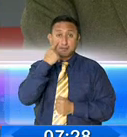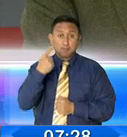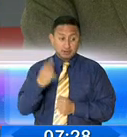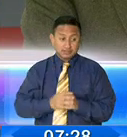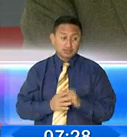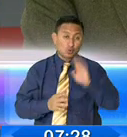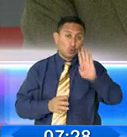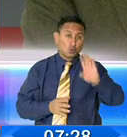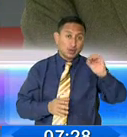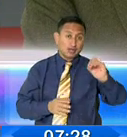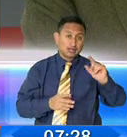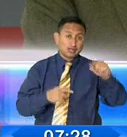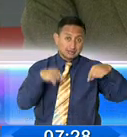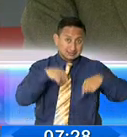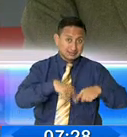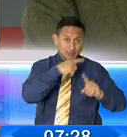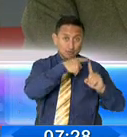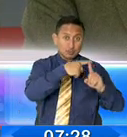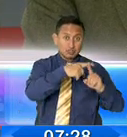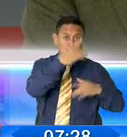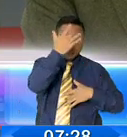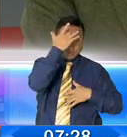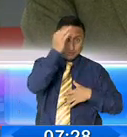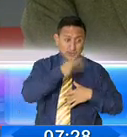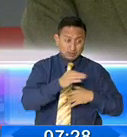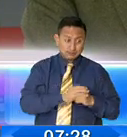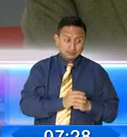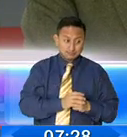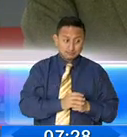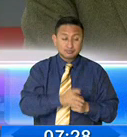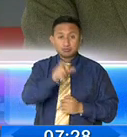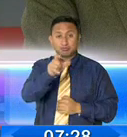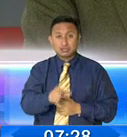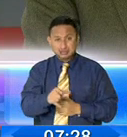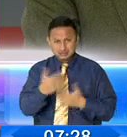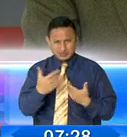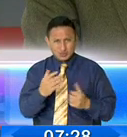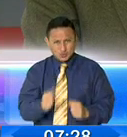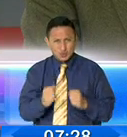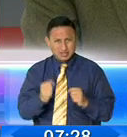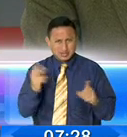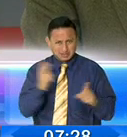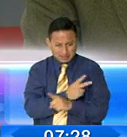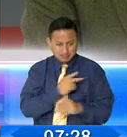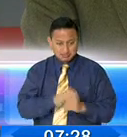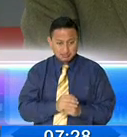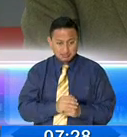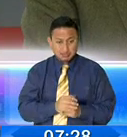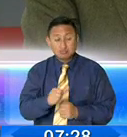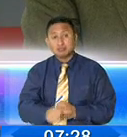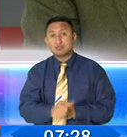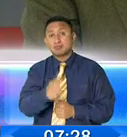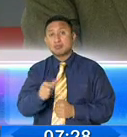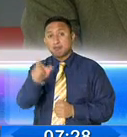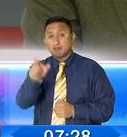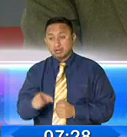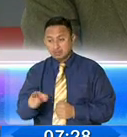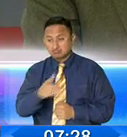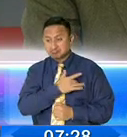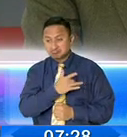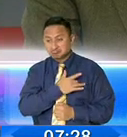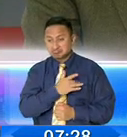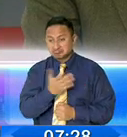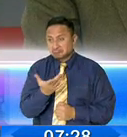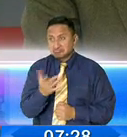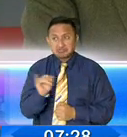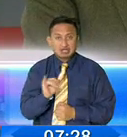positivos. Eso nos indica que las pruebas se están haciendo solo en pacientes graves. No se hace nada por aquellos asintomáticos, es decir, personas que